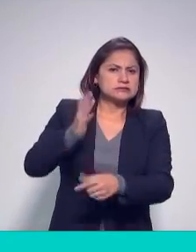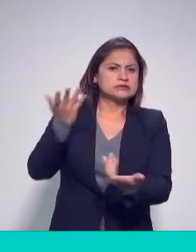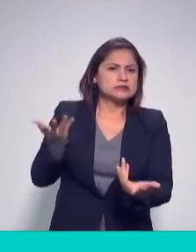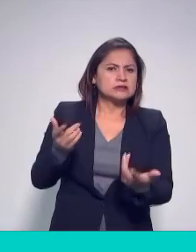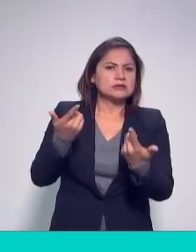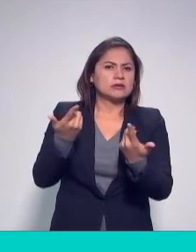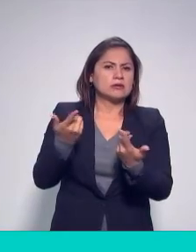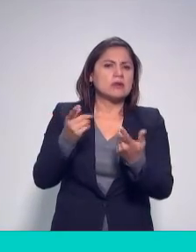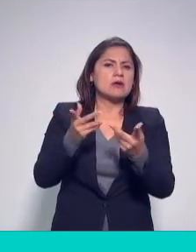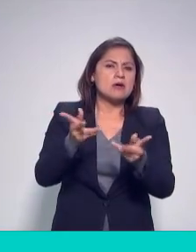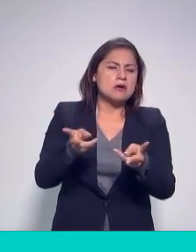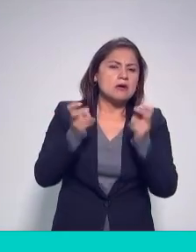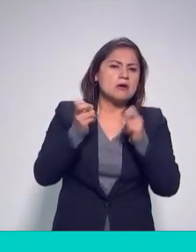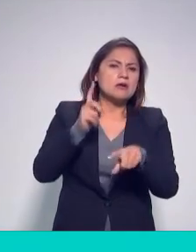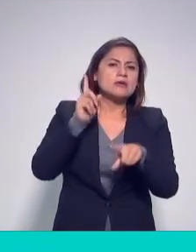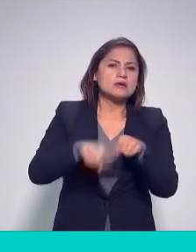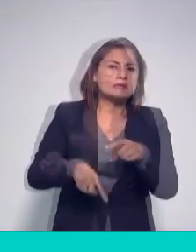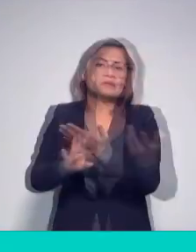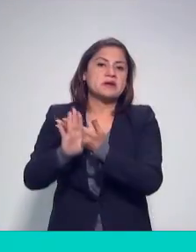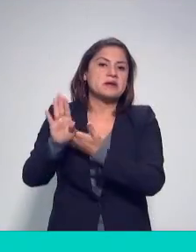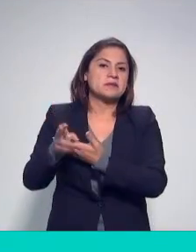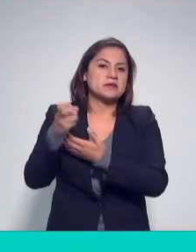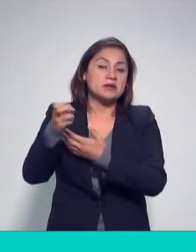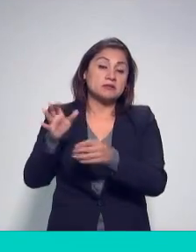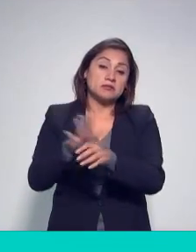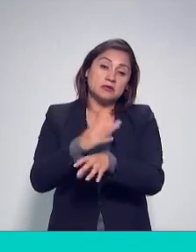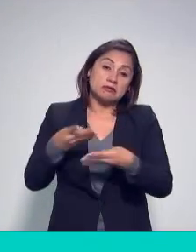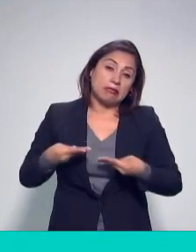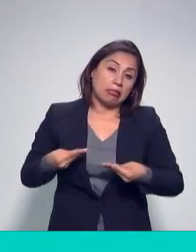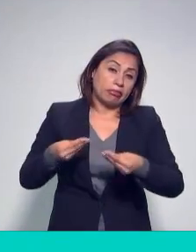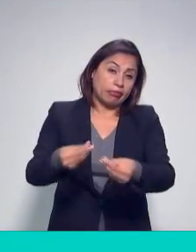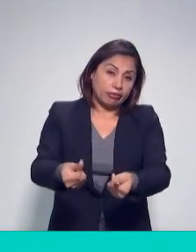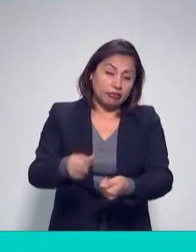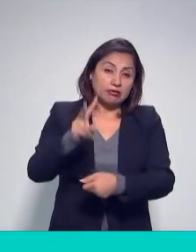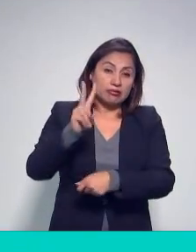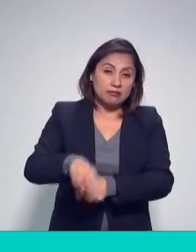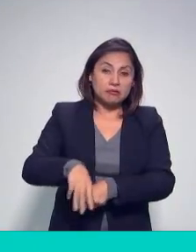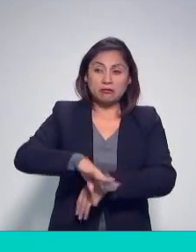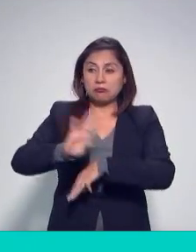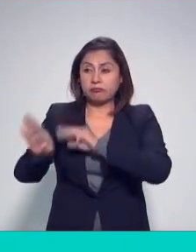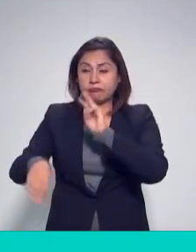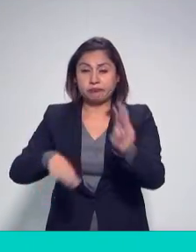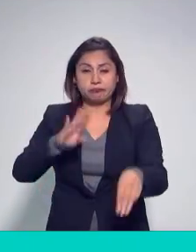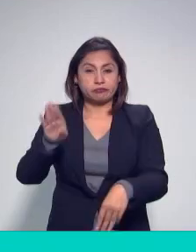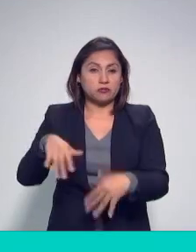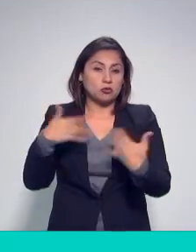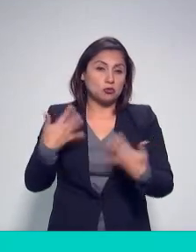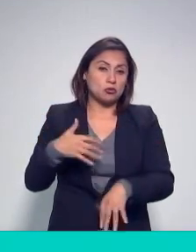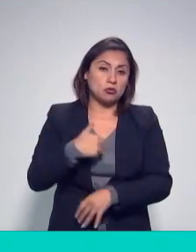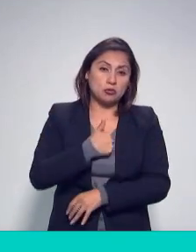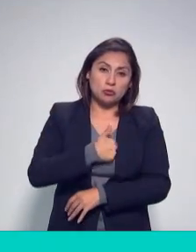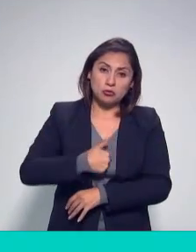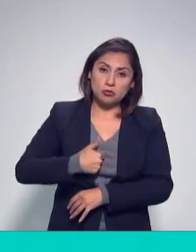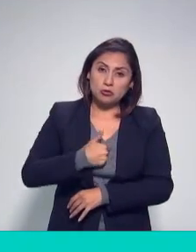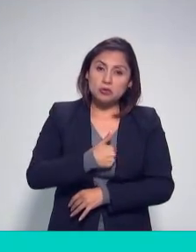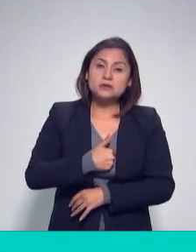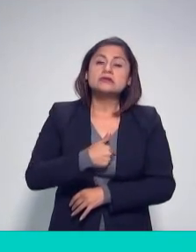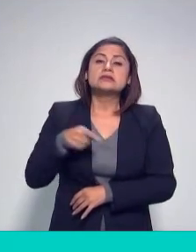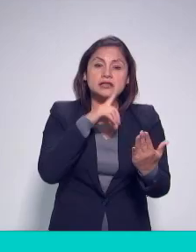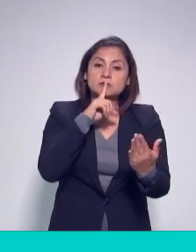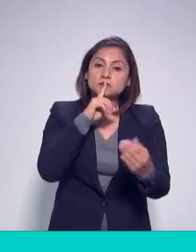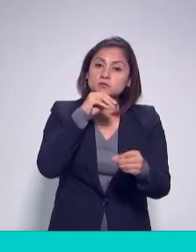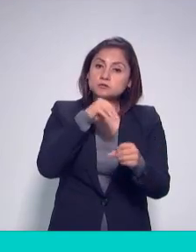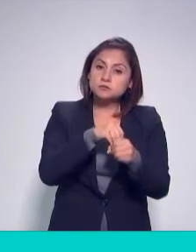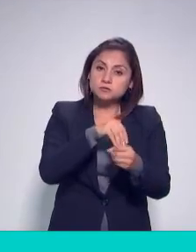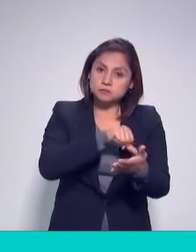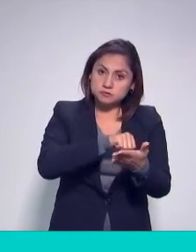de transporte por ducto. Asimismo, agregó, aplican estrategias, directrices, políticas, normas, planes, programas, procedimientos y